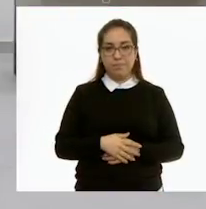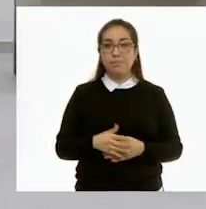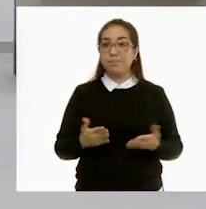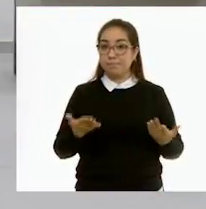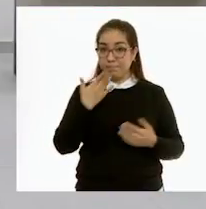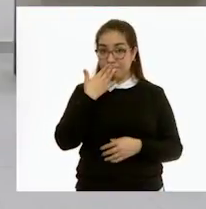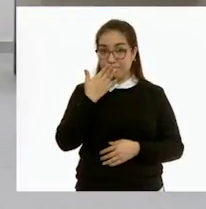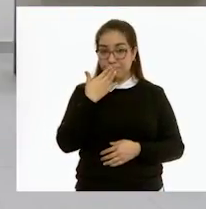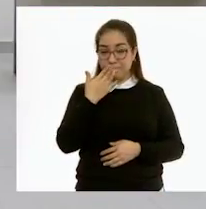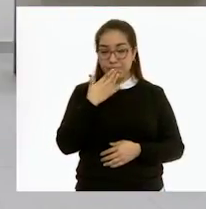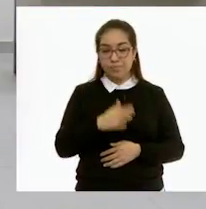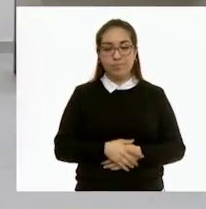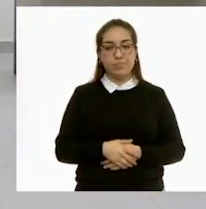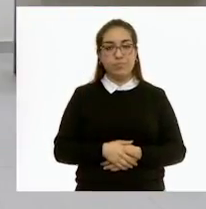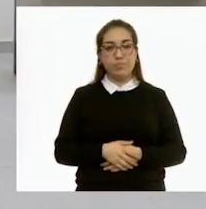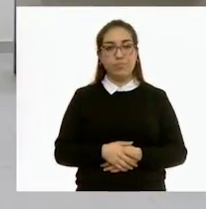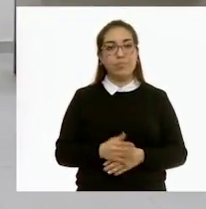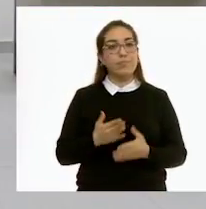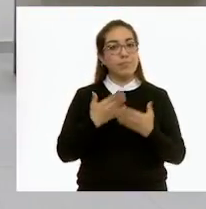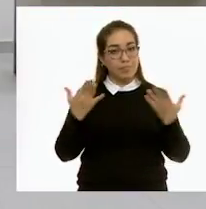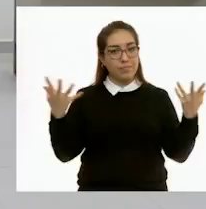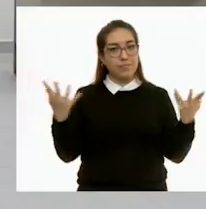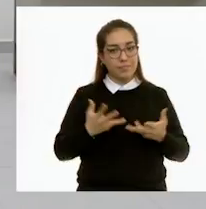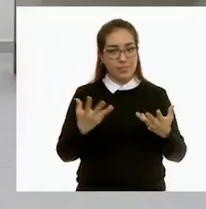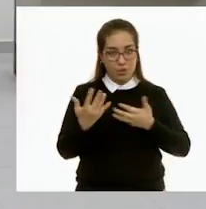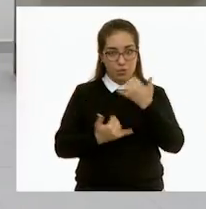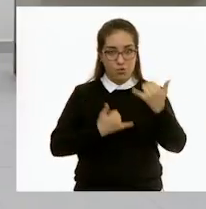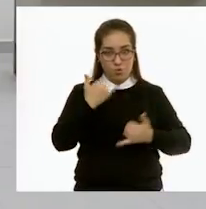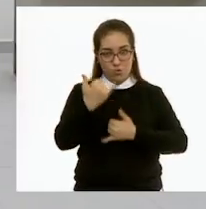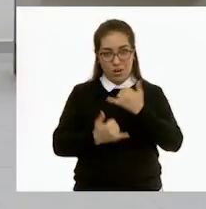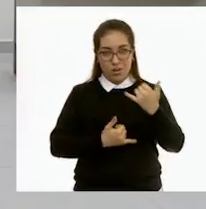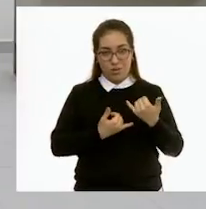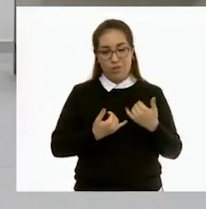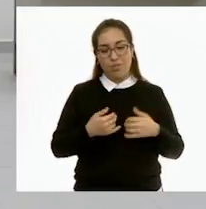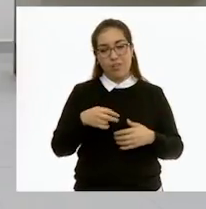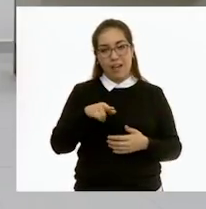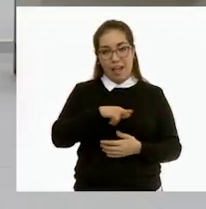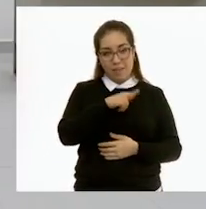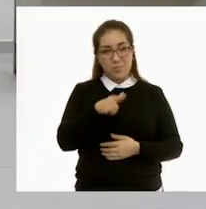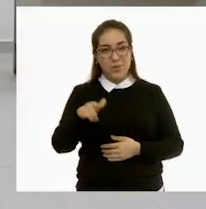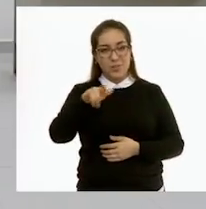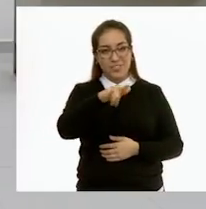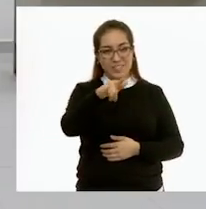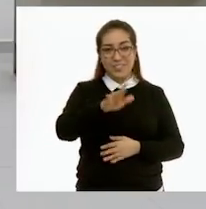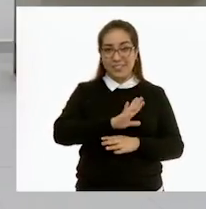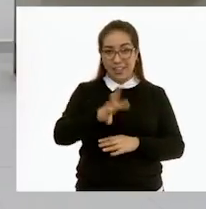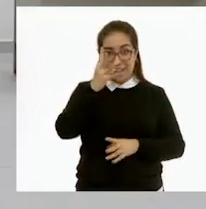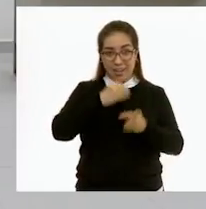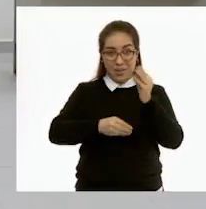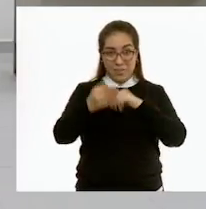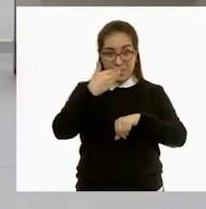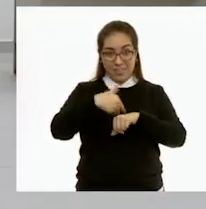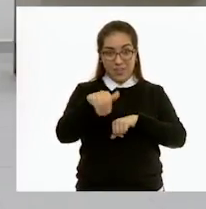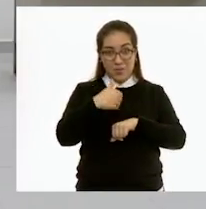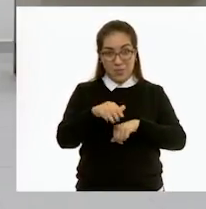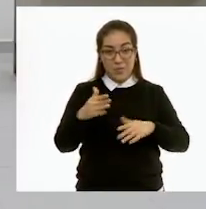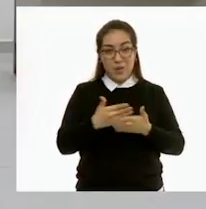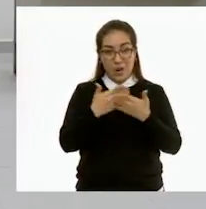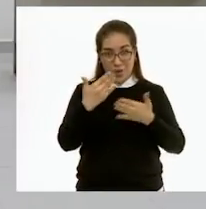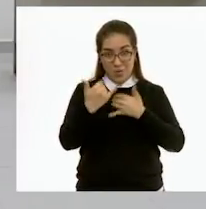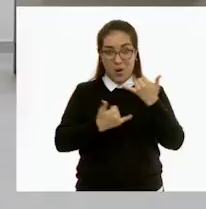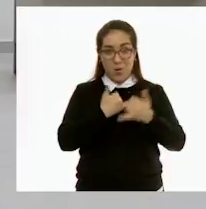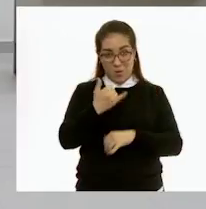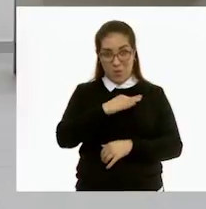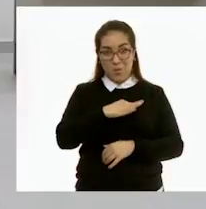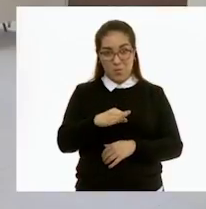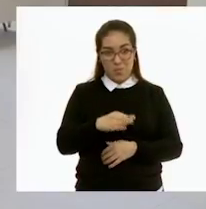bien. Vamos a hacerlo con el juego del avioncito. Aprendido los números, lo hacemos con